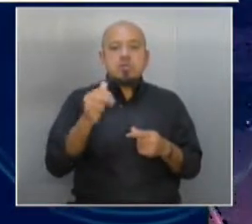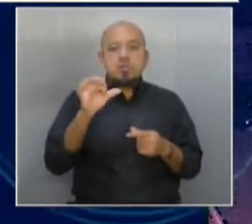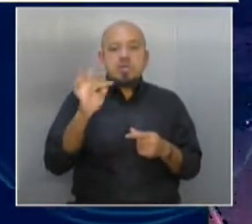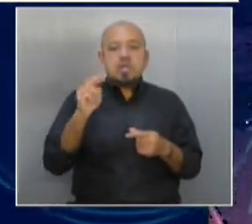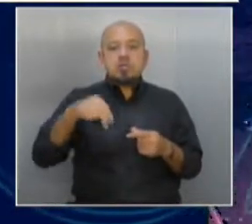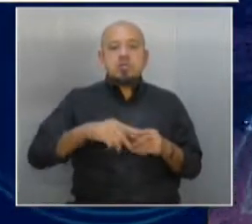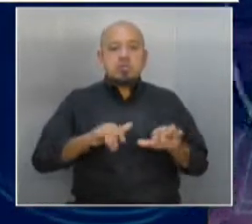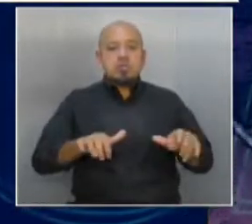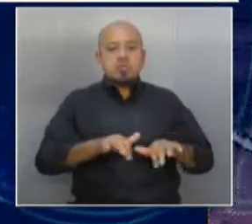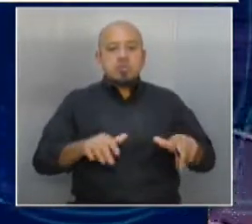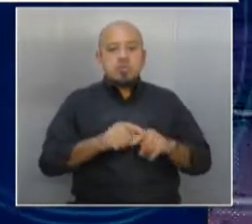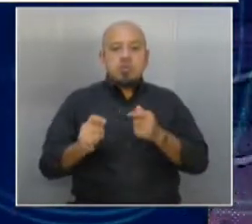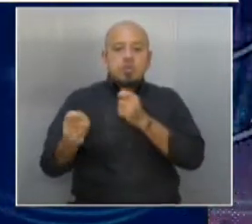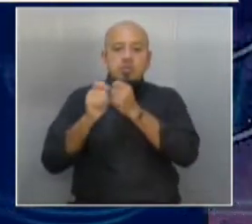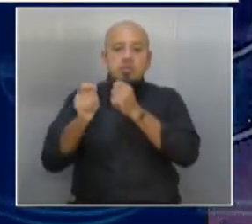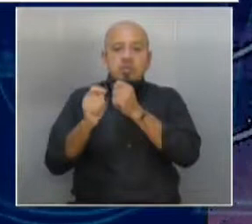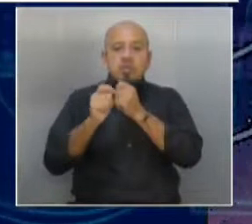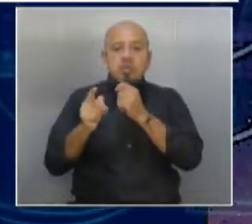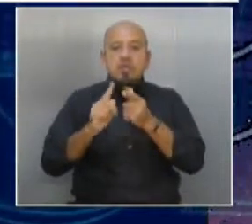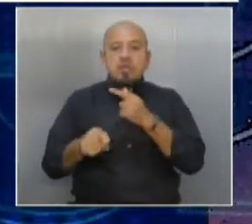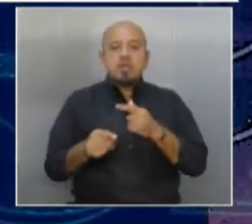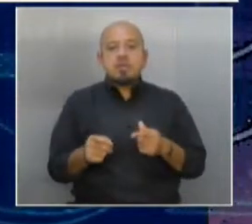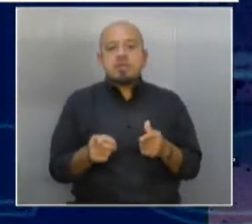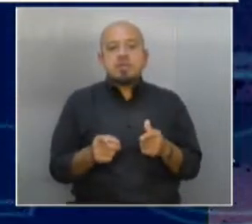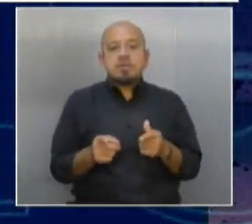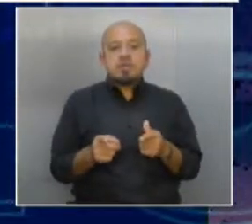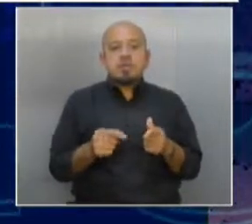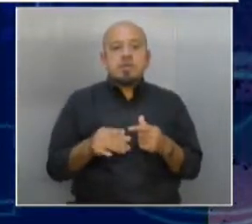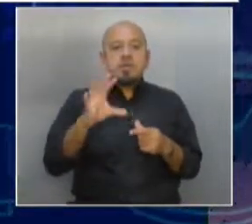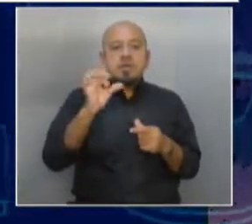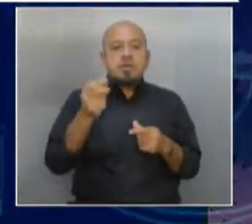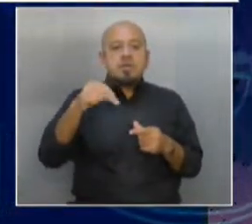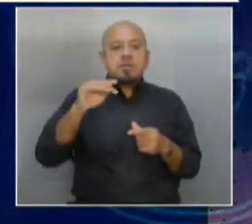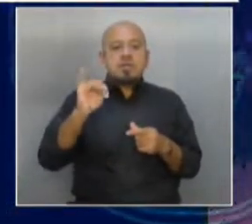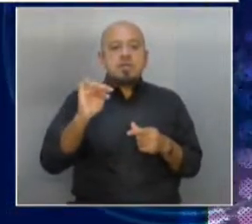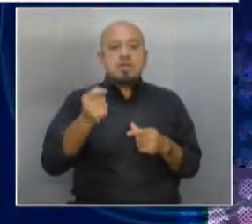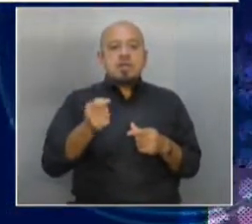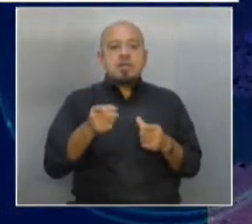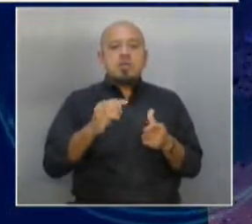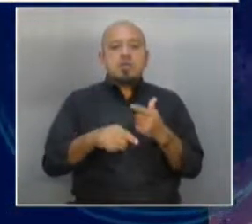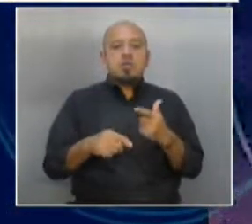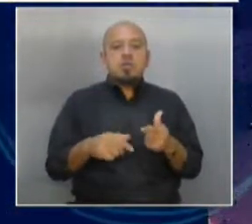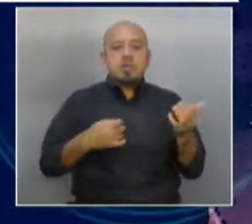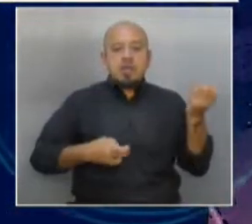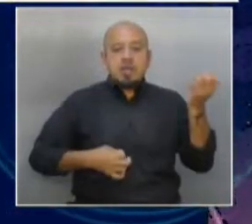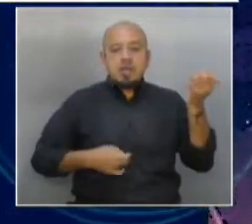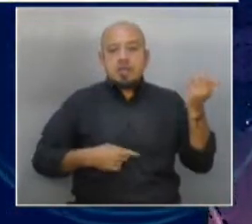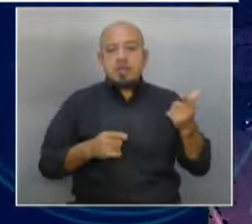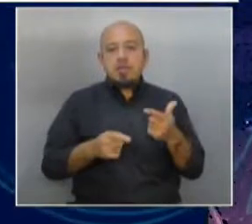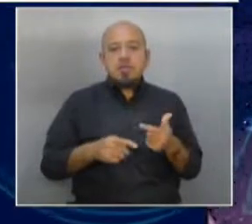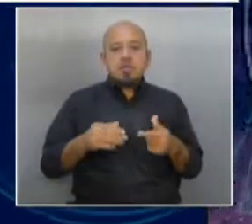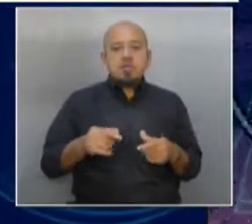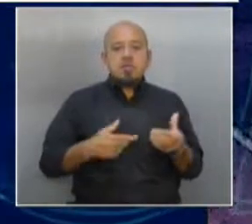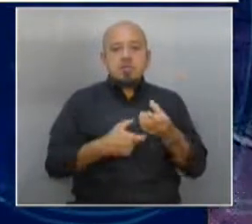teclados, trompeta y voces. Un placer tocar con él. Santiago Montoro como invitado en guitarras. Alejandro Moya en el bajo